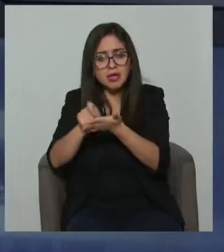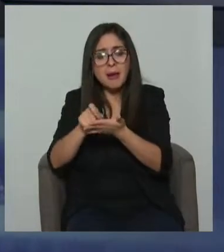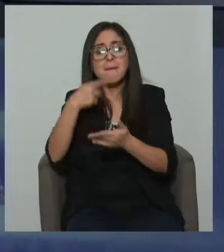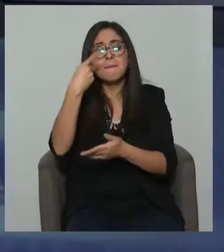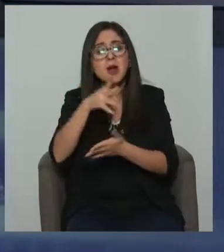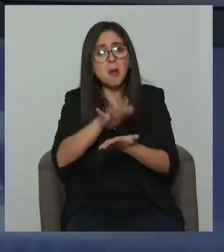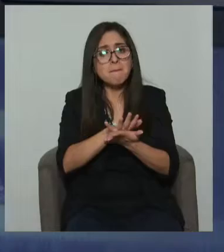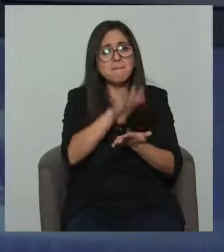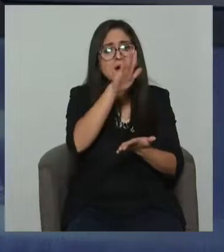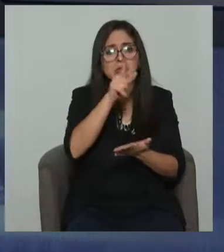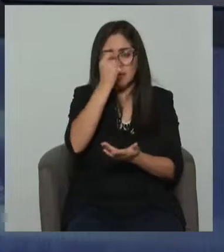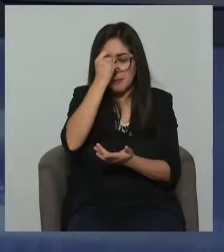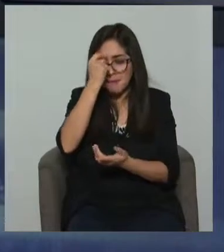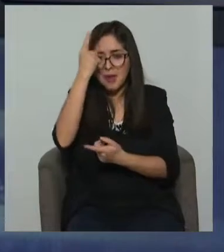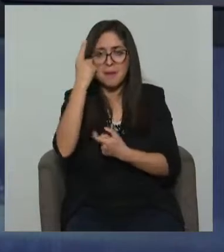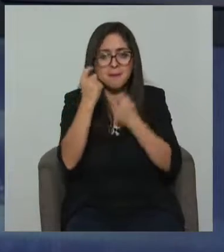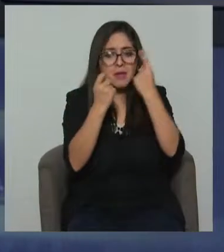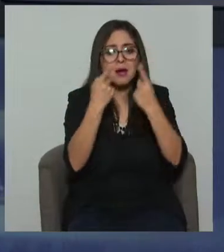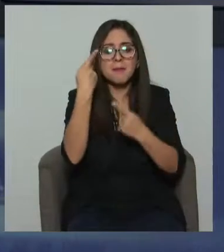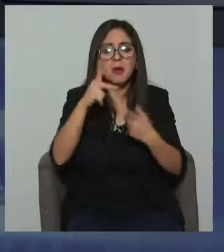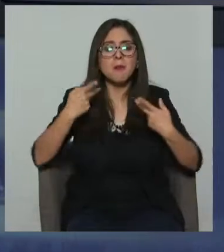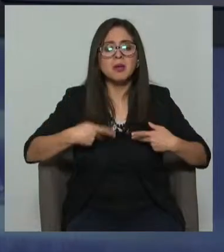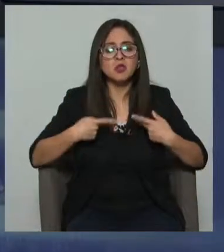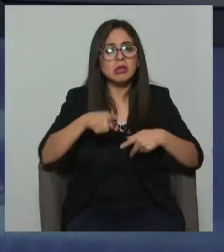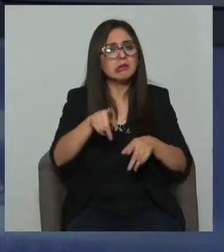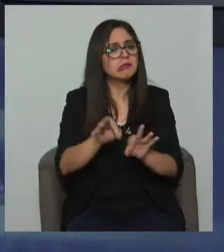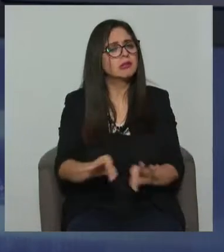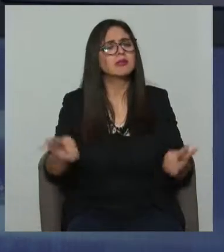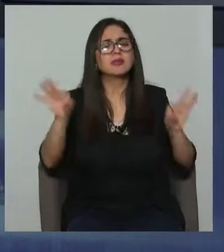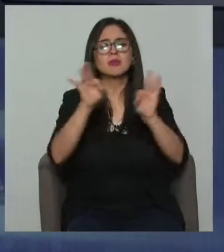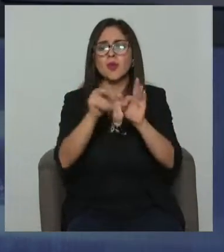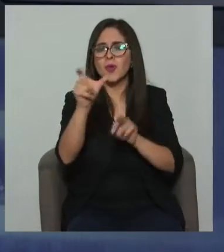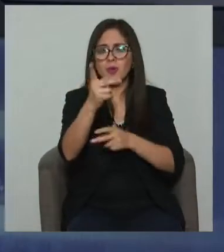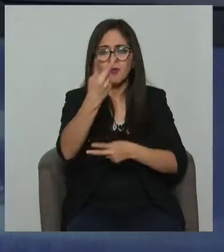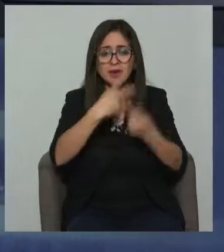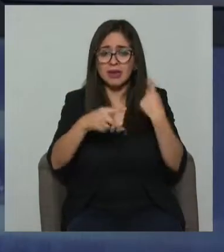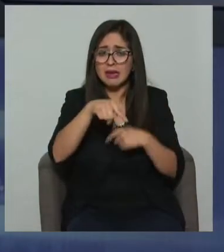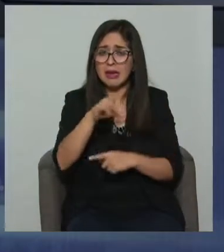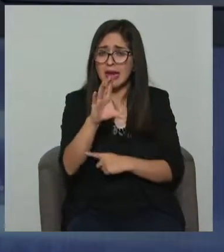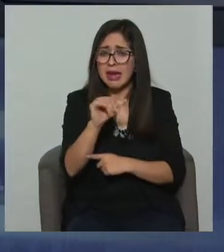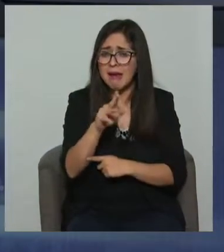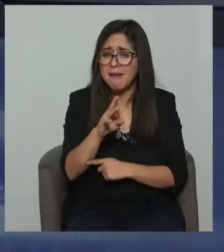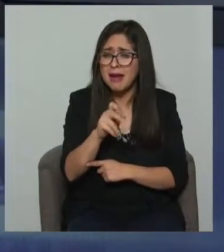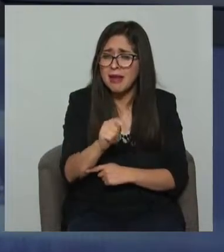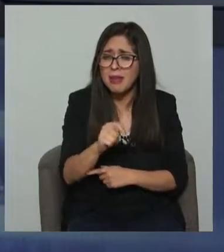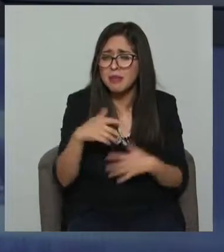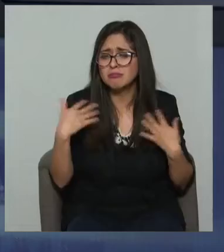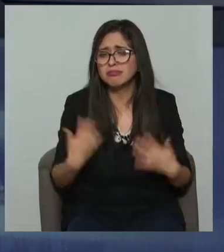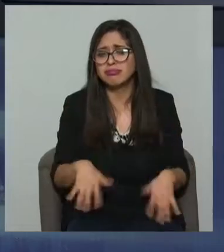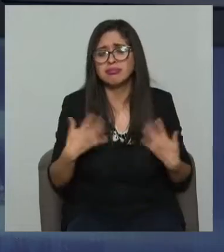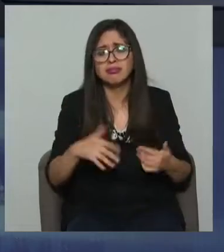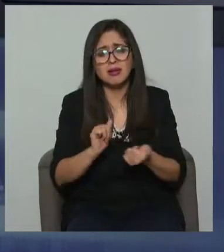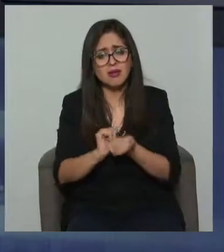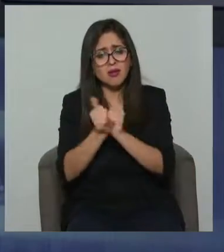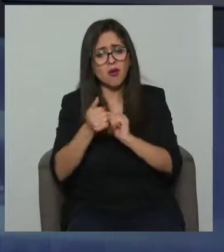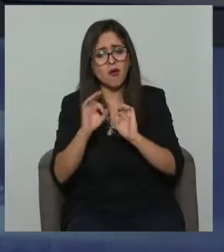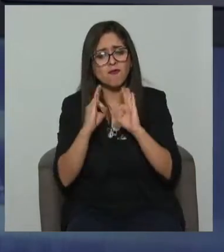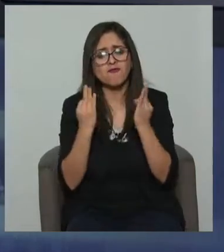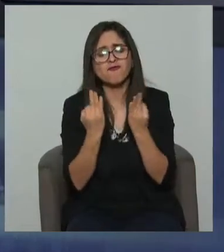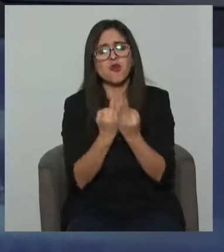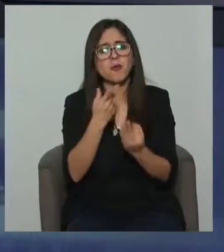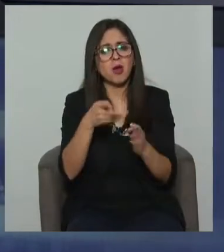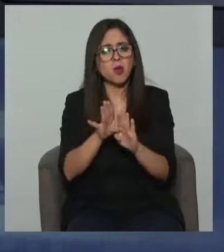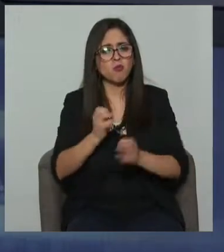es fundamental en este tipo de espectáculos. De verdad, el cabaret es una de las mejores expresiones